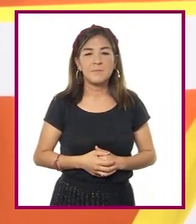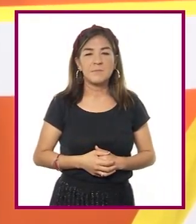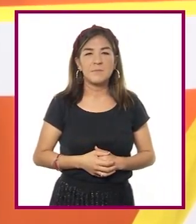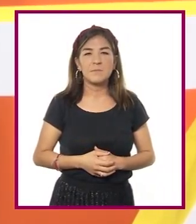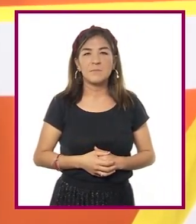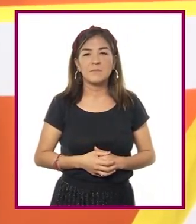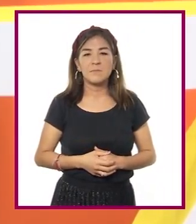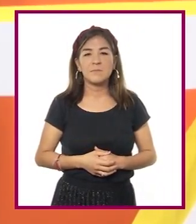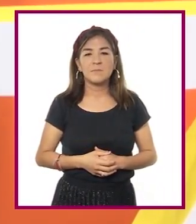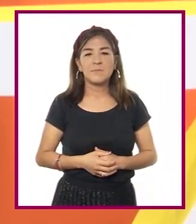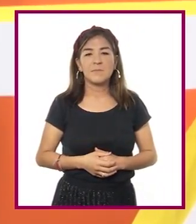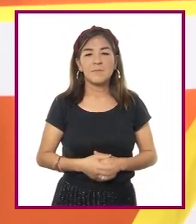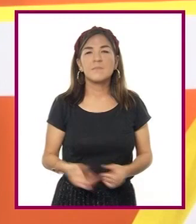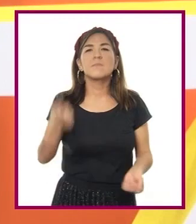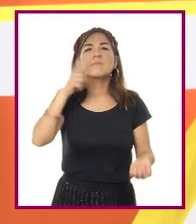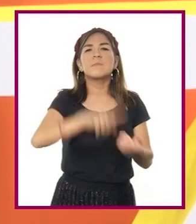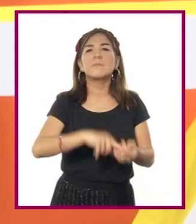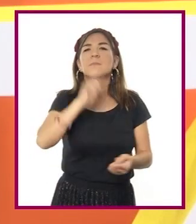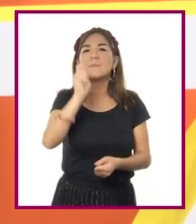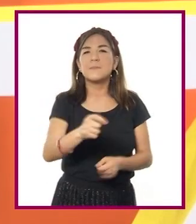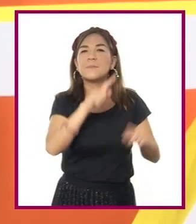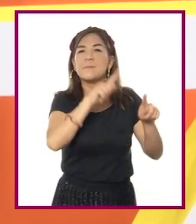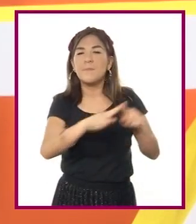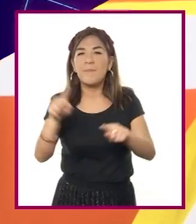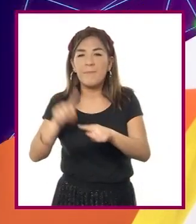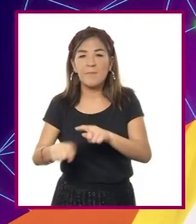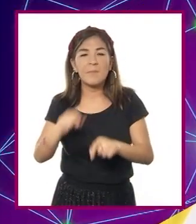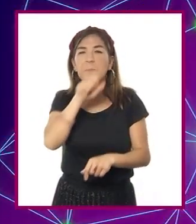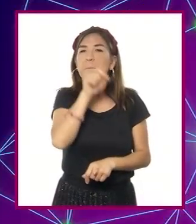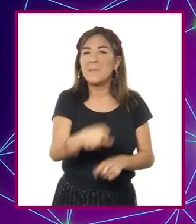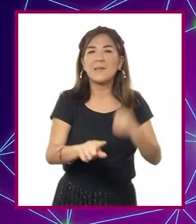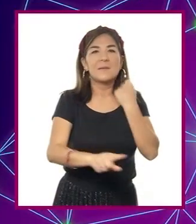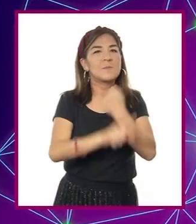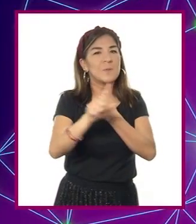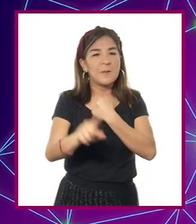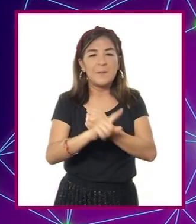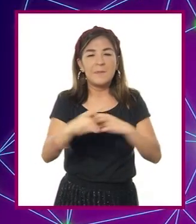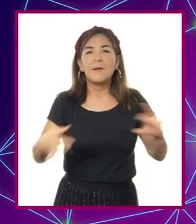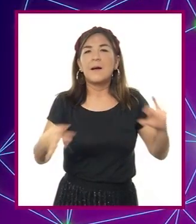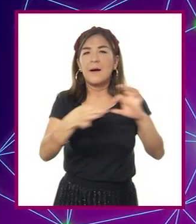Como únicamente se trata de una variación al mismo problema,